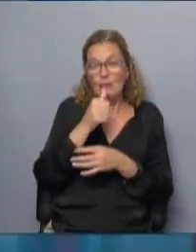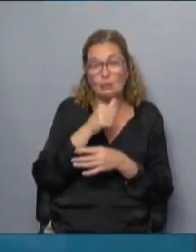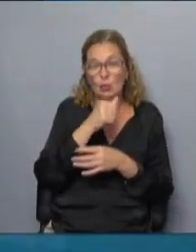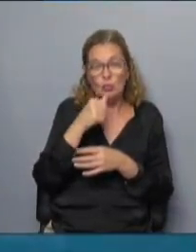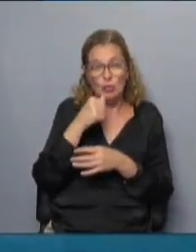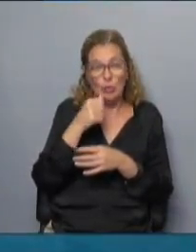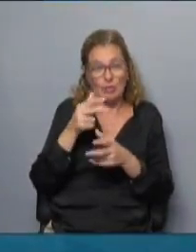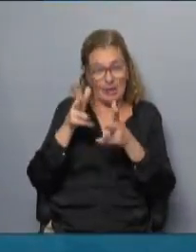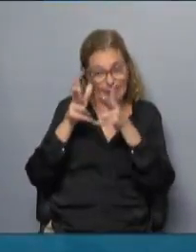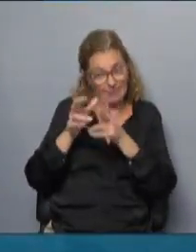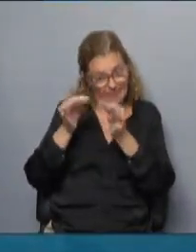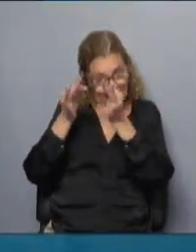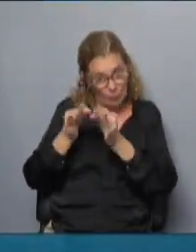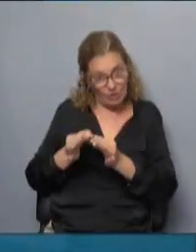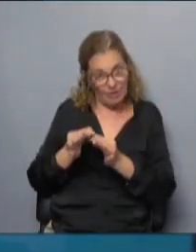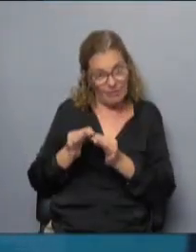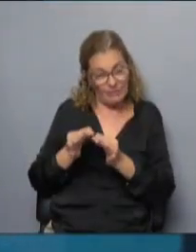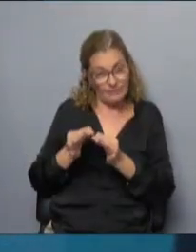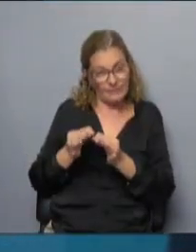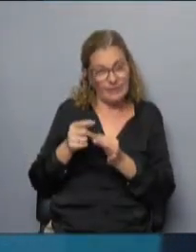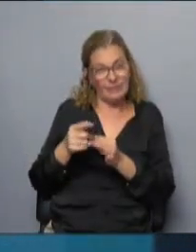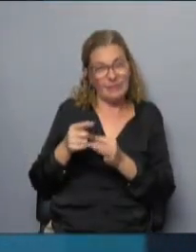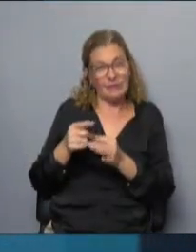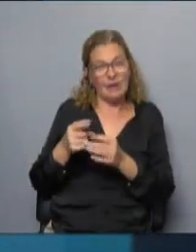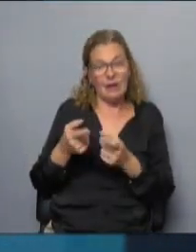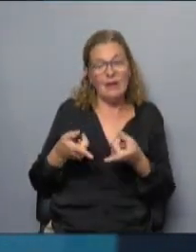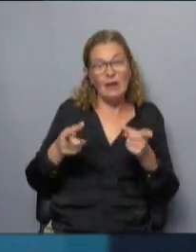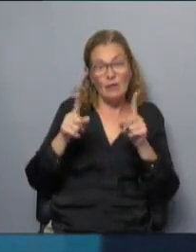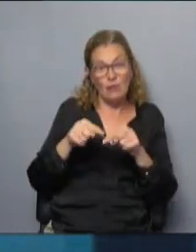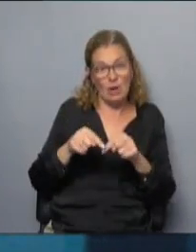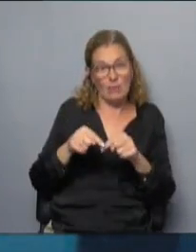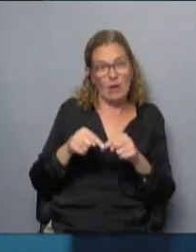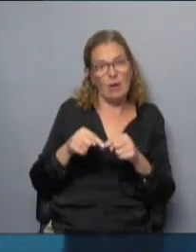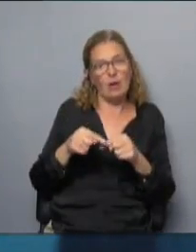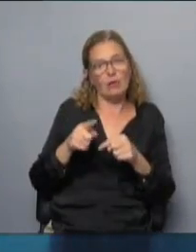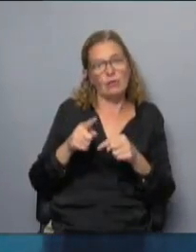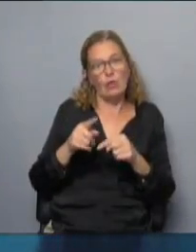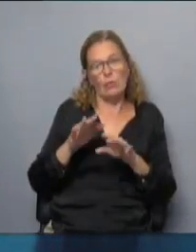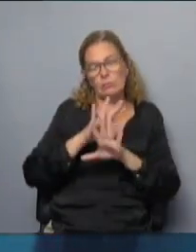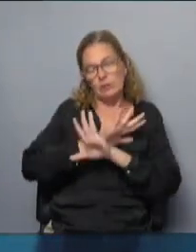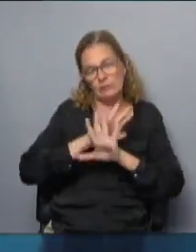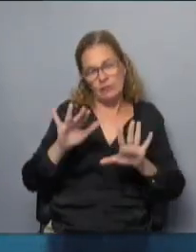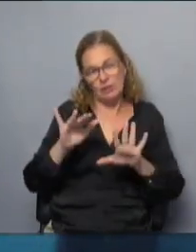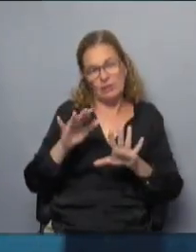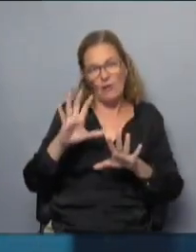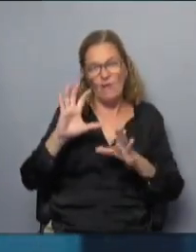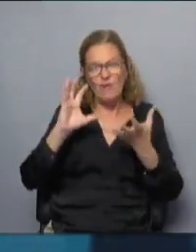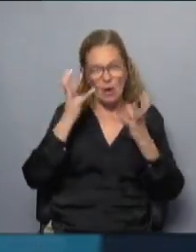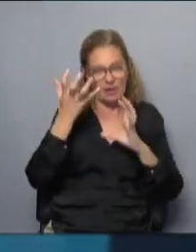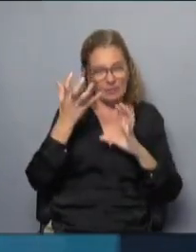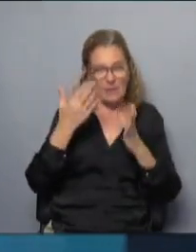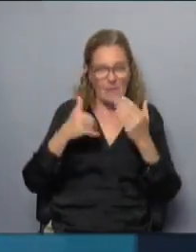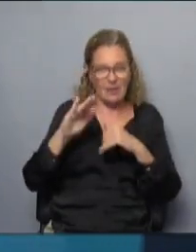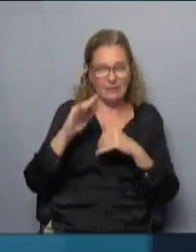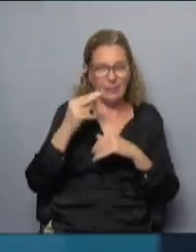sin esta pata sin la pata de que el que vuelva no nos juega tanto o no nos juega más no nos violenten más no nos